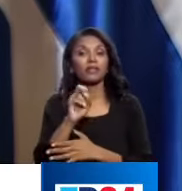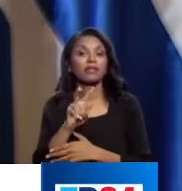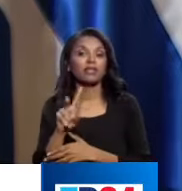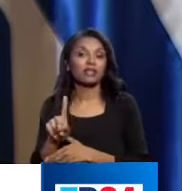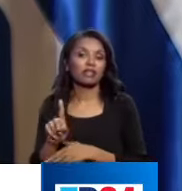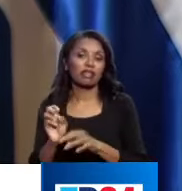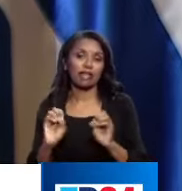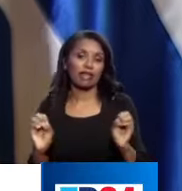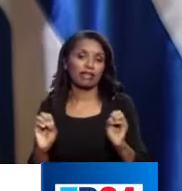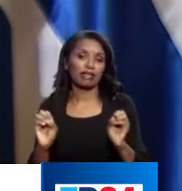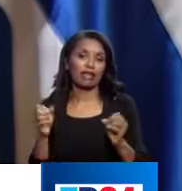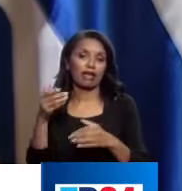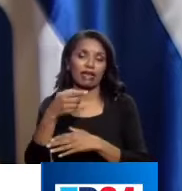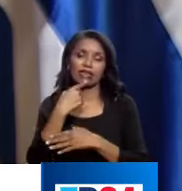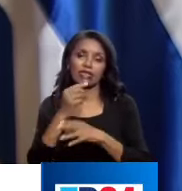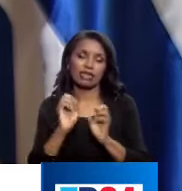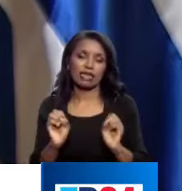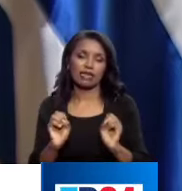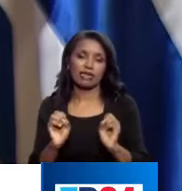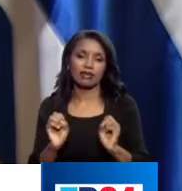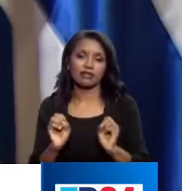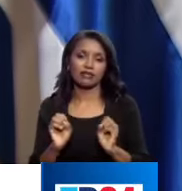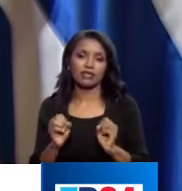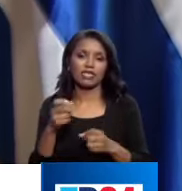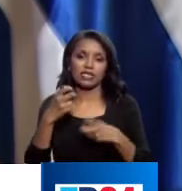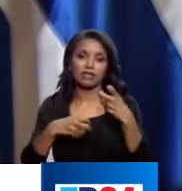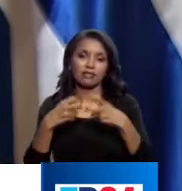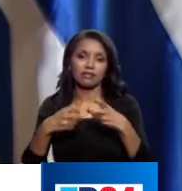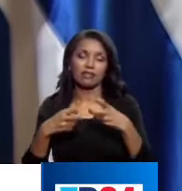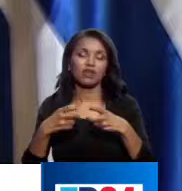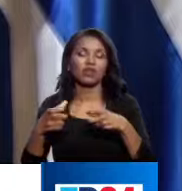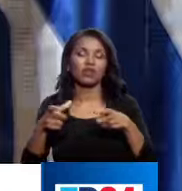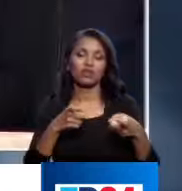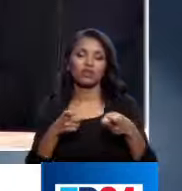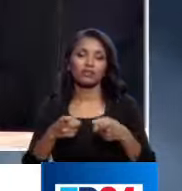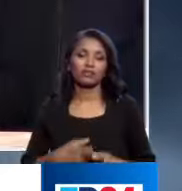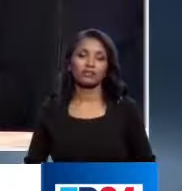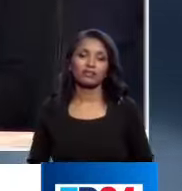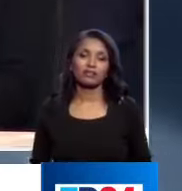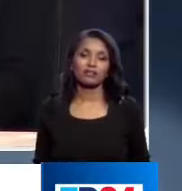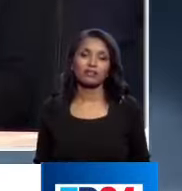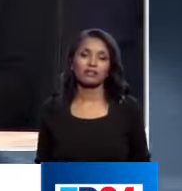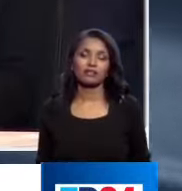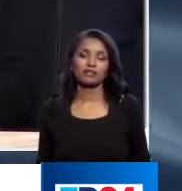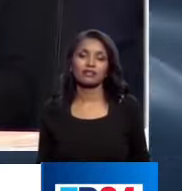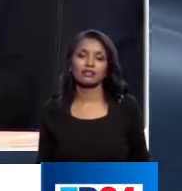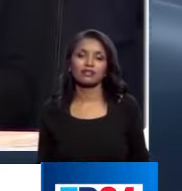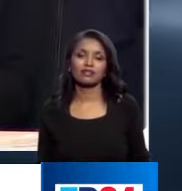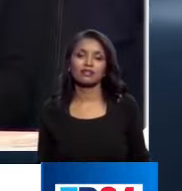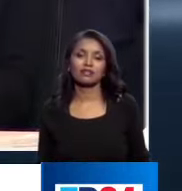no ha ido a ir a declarar a la Asamblea. Eso es el problema. Por eso que no.